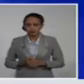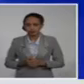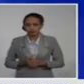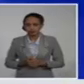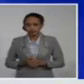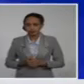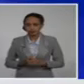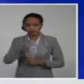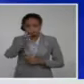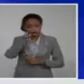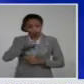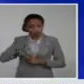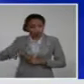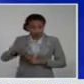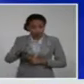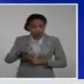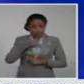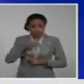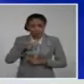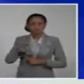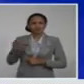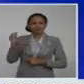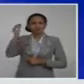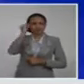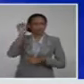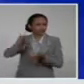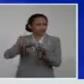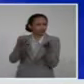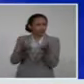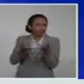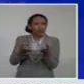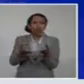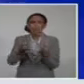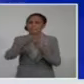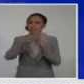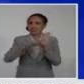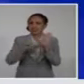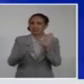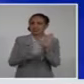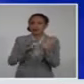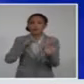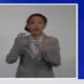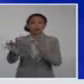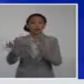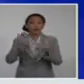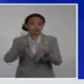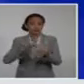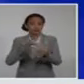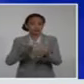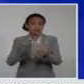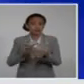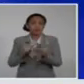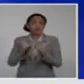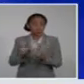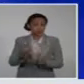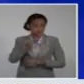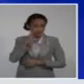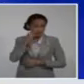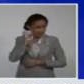dominan muy bien lo que hay que hacer para protegerse de la enfermedad, como nos ha enseñado Chamaquil